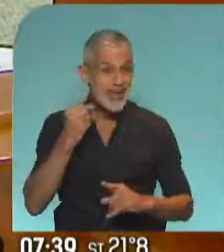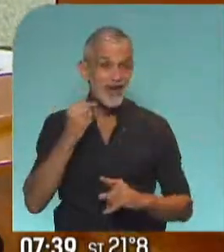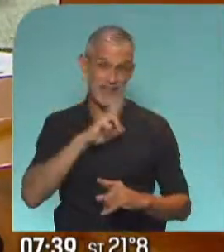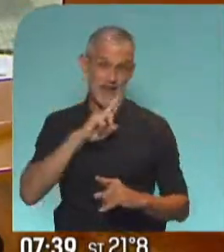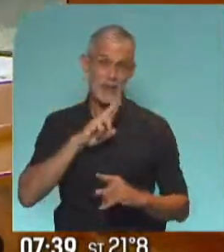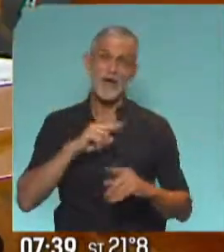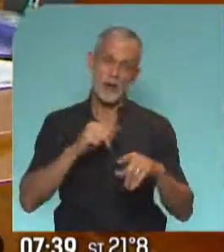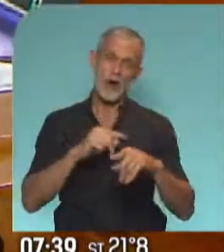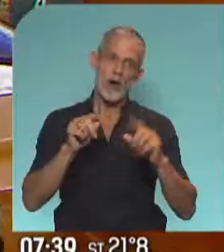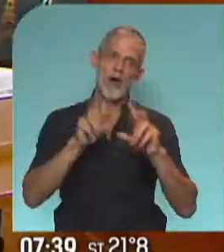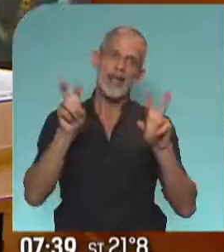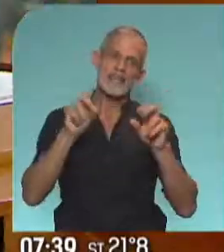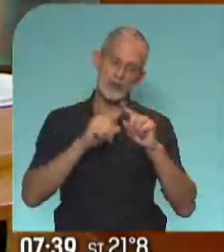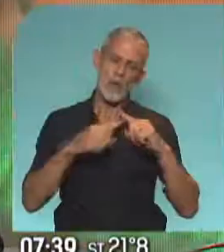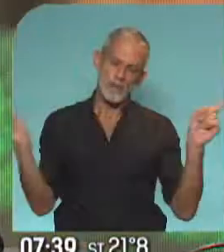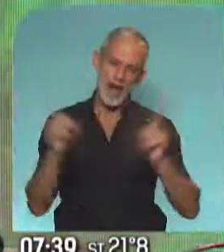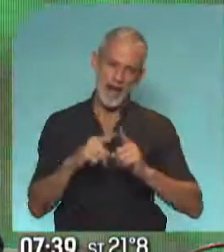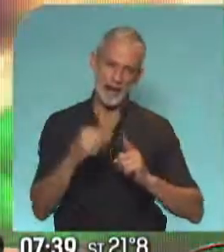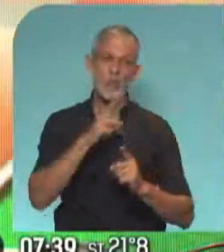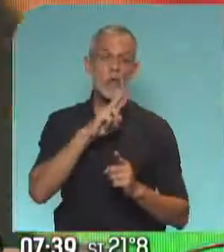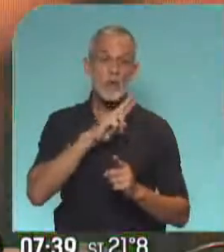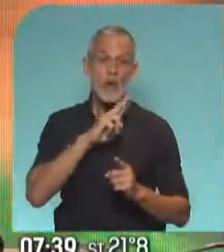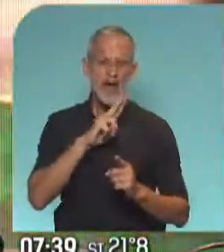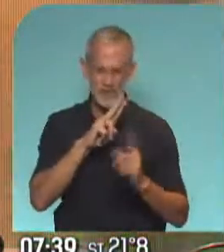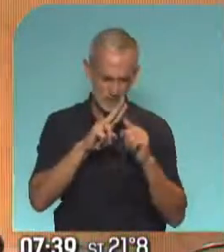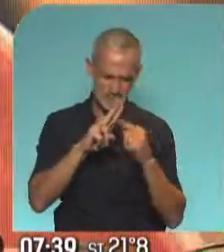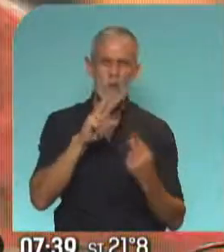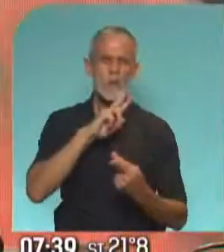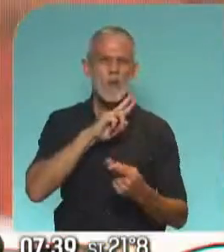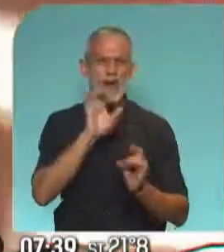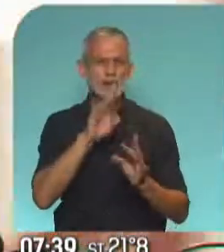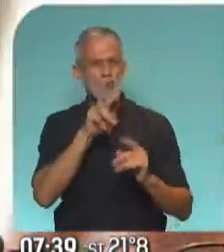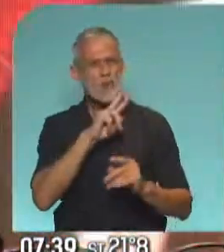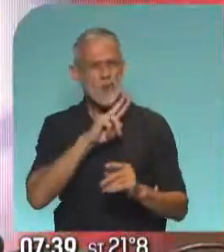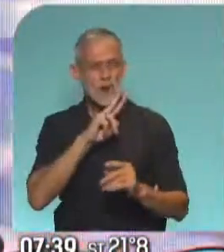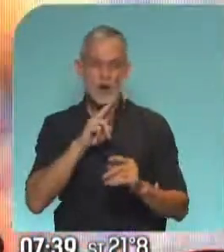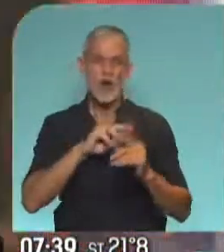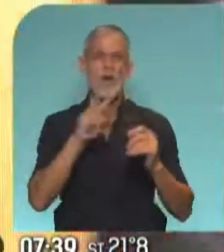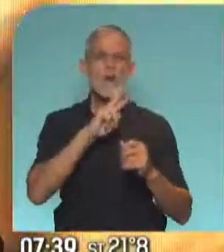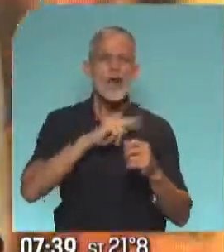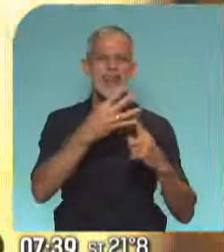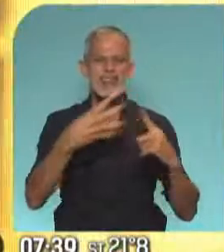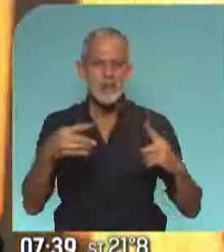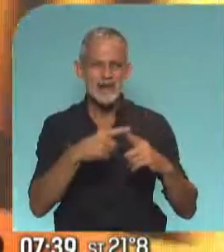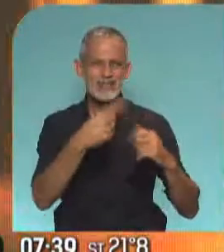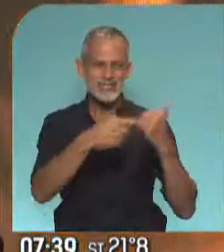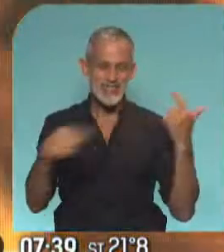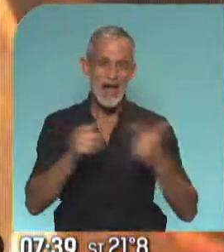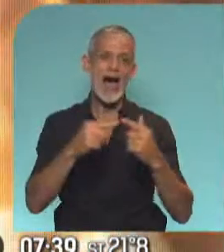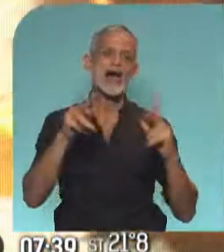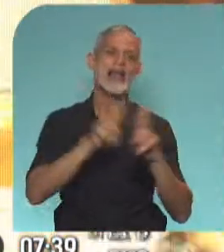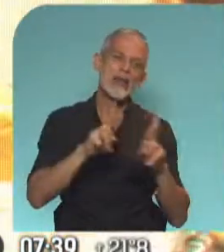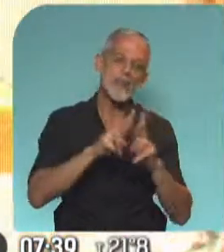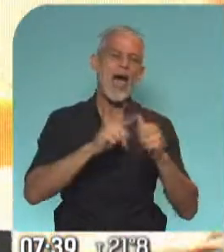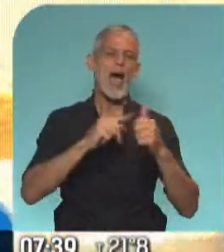es un poco más largo. Bueno, lógico, porque hablamos de mujeres, pero en realidad estamos hablando de mujeres y diversidades, ¿no? Hablamos de lesbianas,